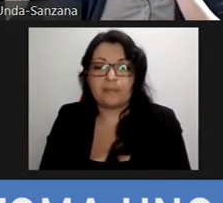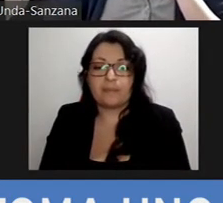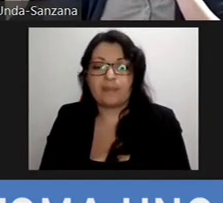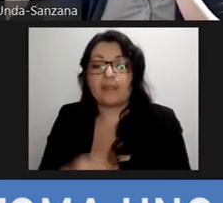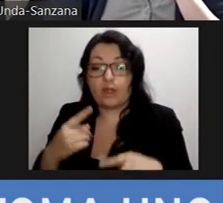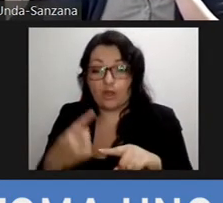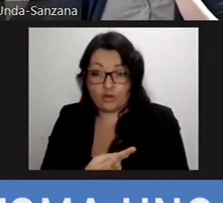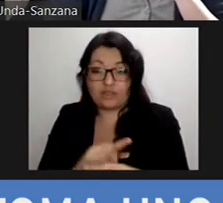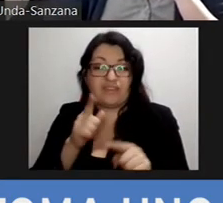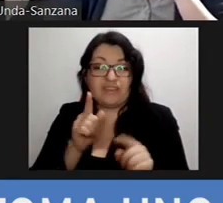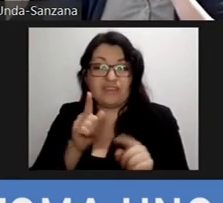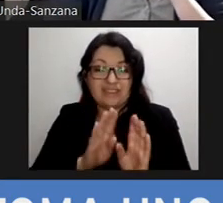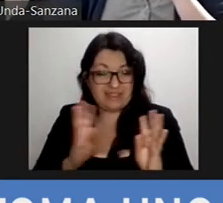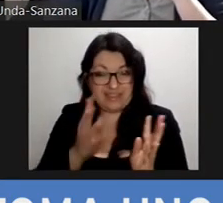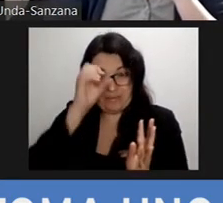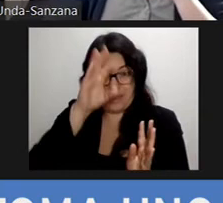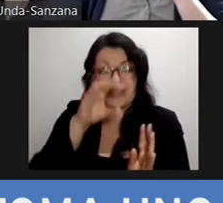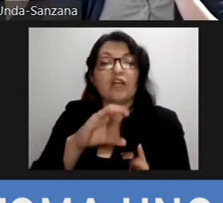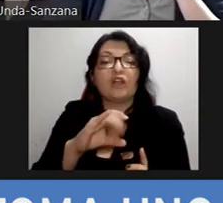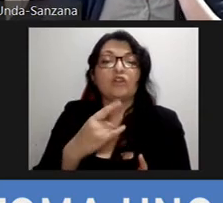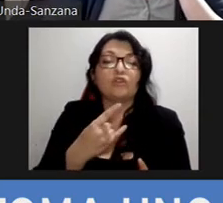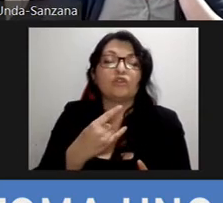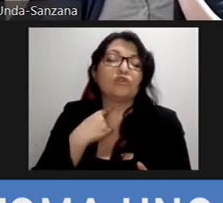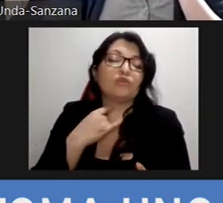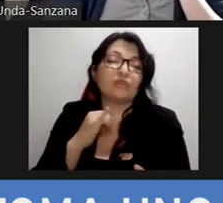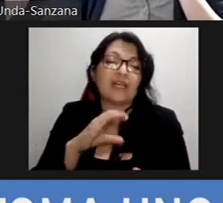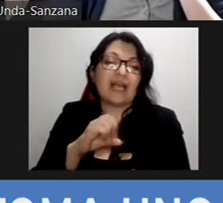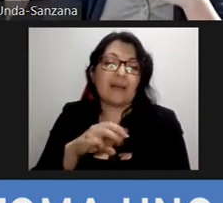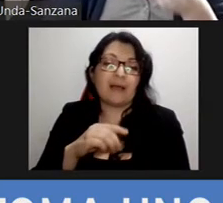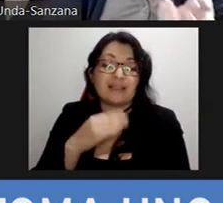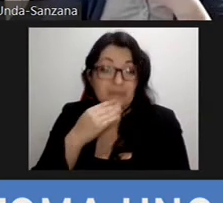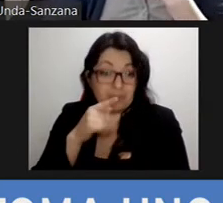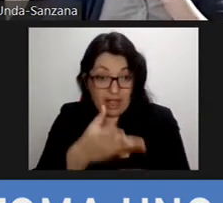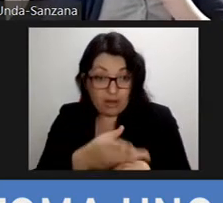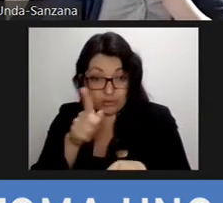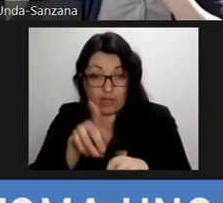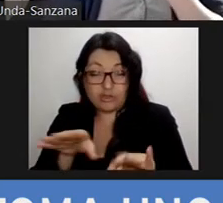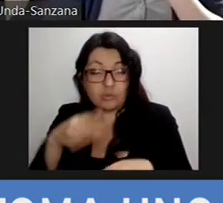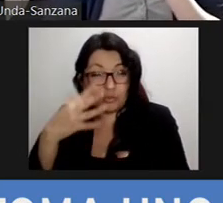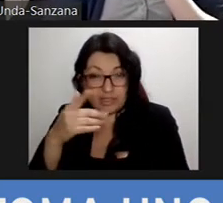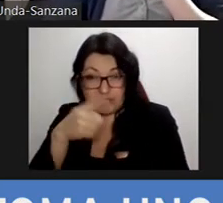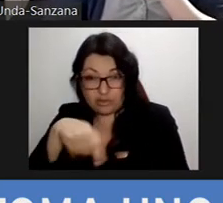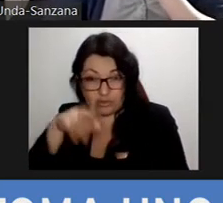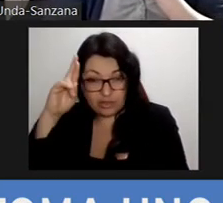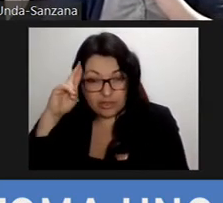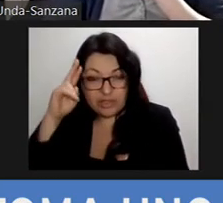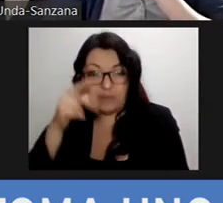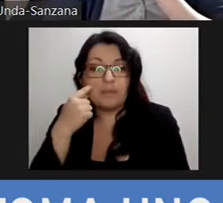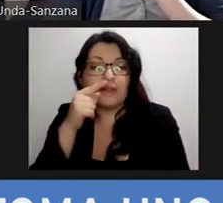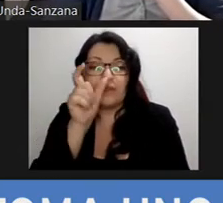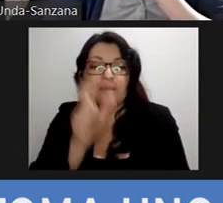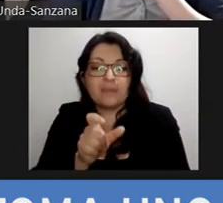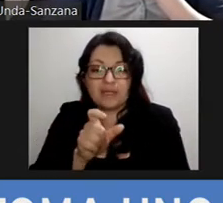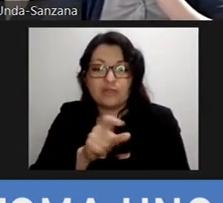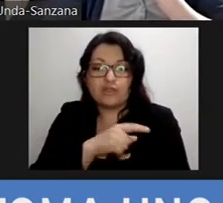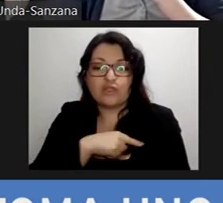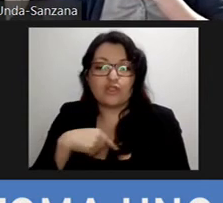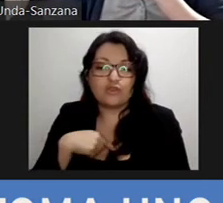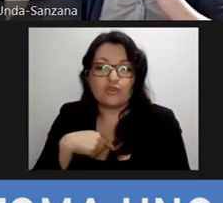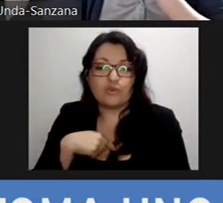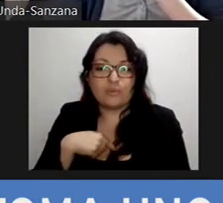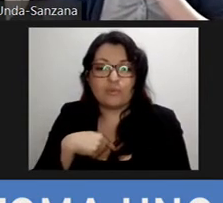expedición a Chuquicamata, hay un aspecto acá que vale la pena mencionar. Esto está a cargo de un caballero de